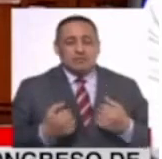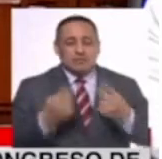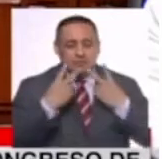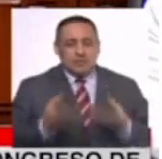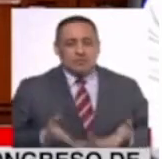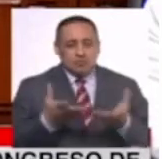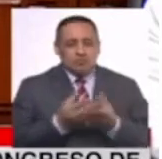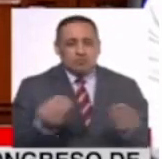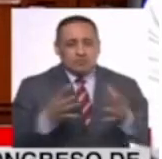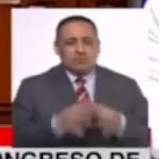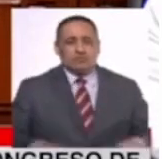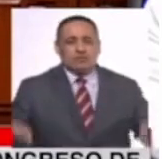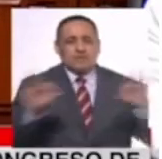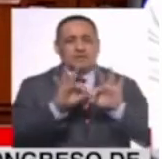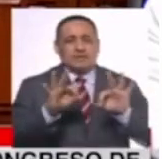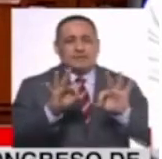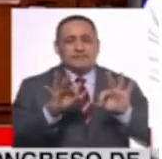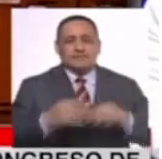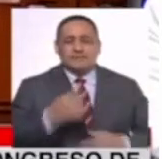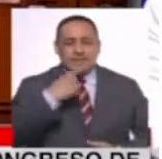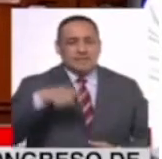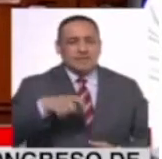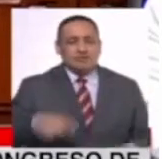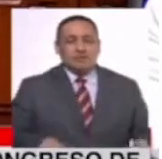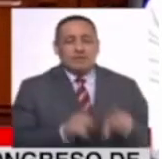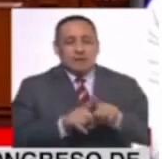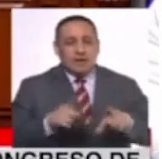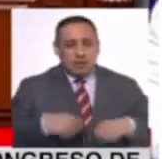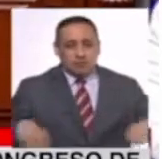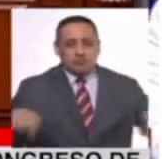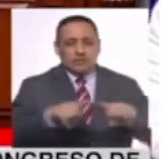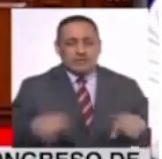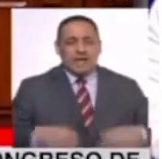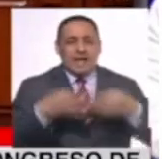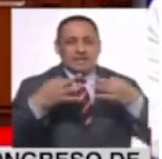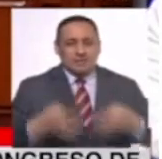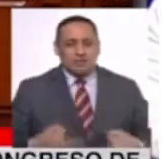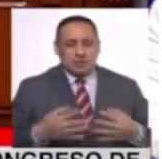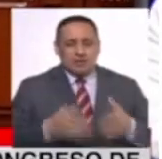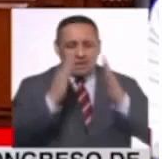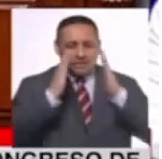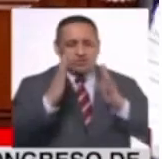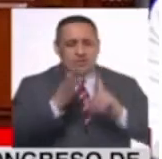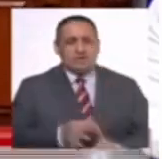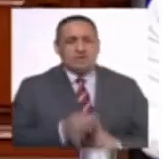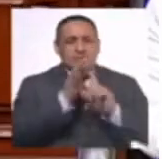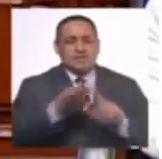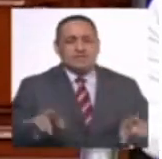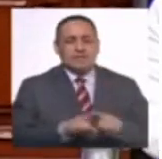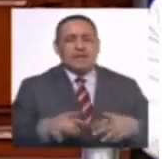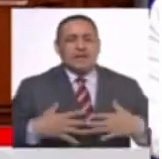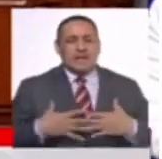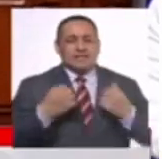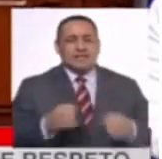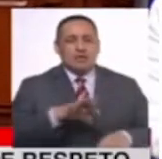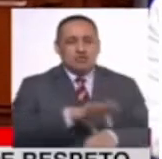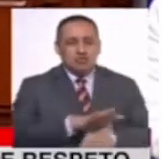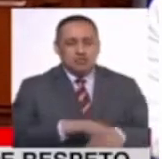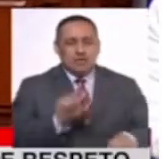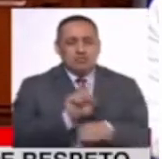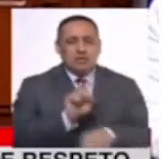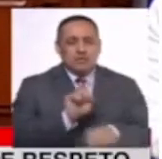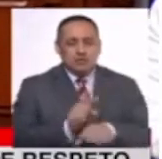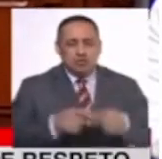a la cual debemos tomarle mucha importancia. Es necesario, señores, asegurar una especial atención a la salud,